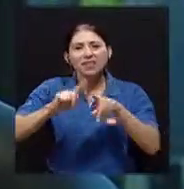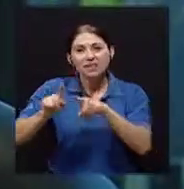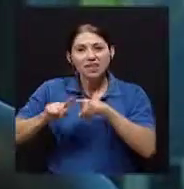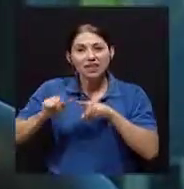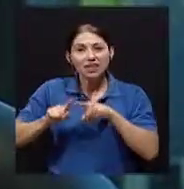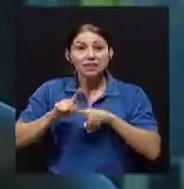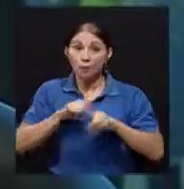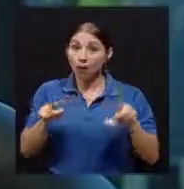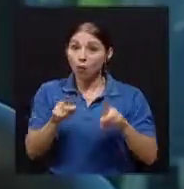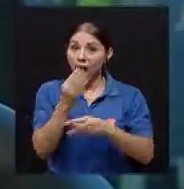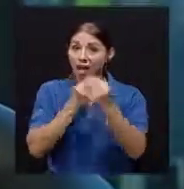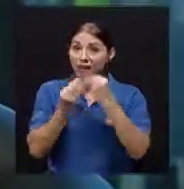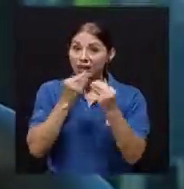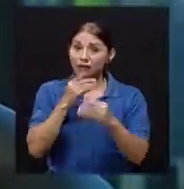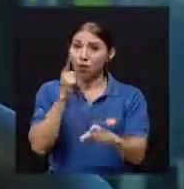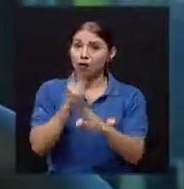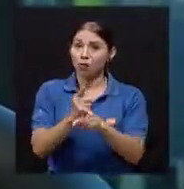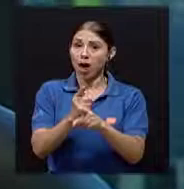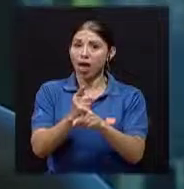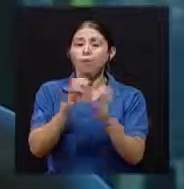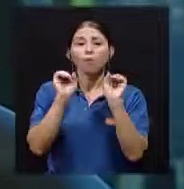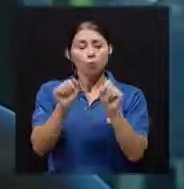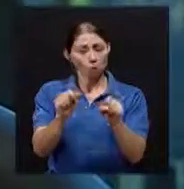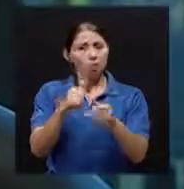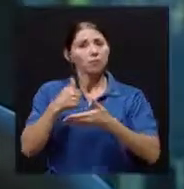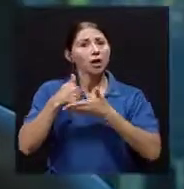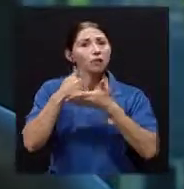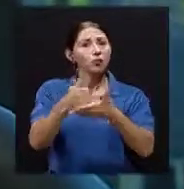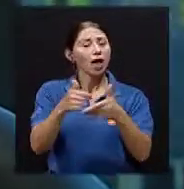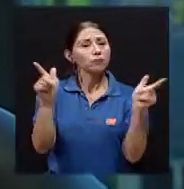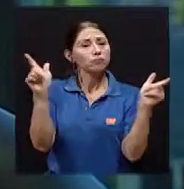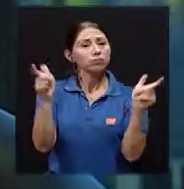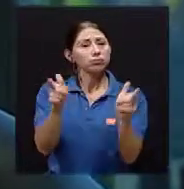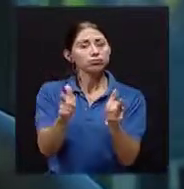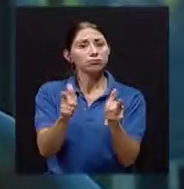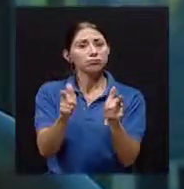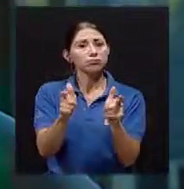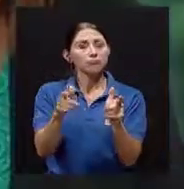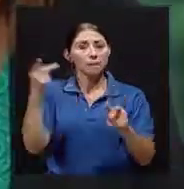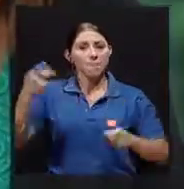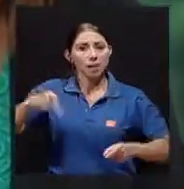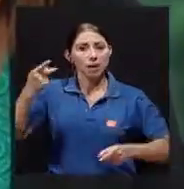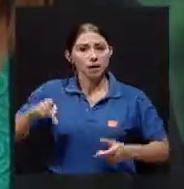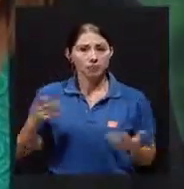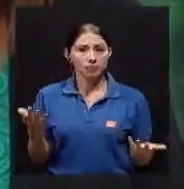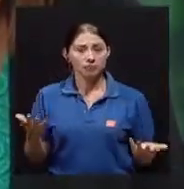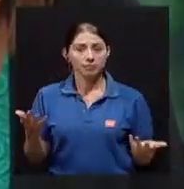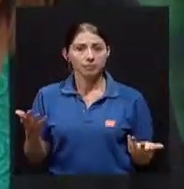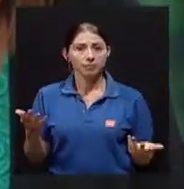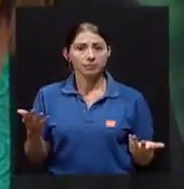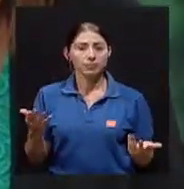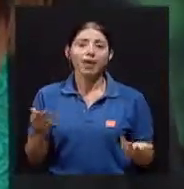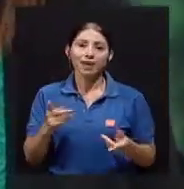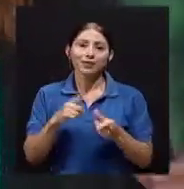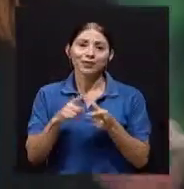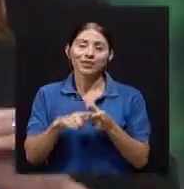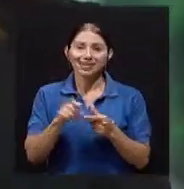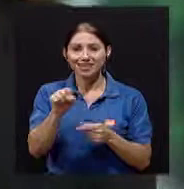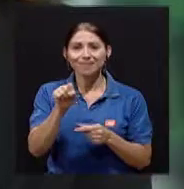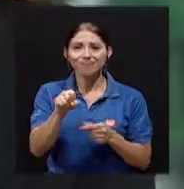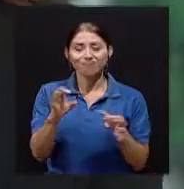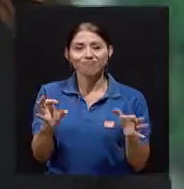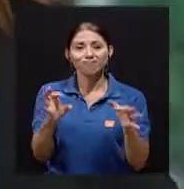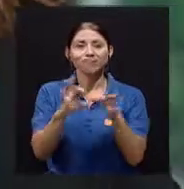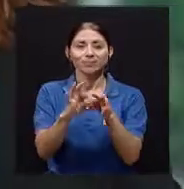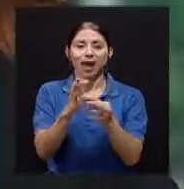La alimentación adecuada puede prevenir a que esos factores no sean tan fuertes, ¿verdad? Entonces, sí tiene que ver